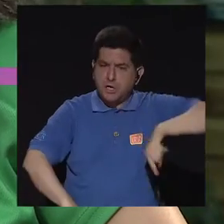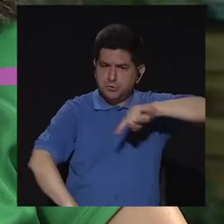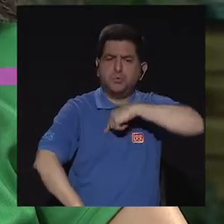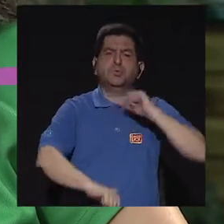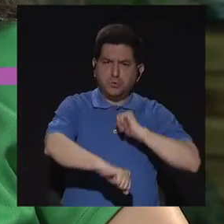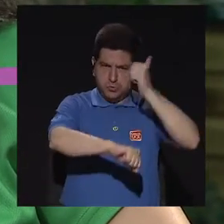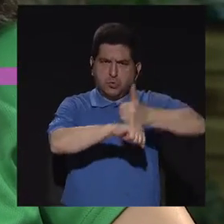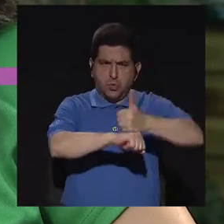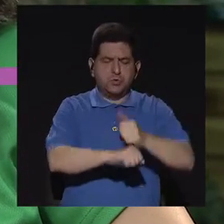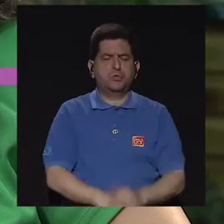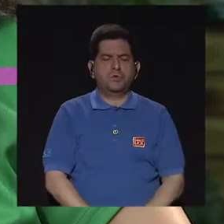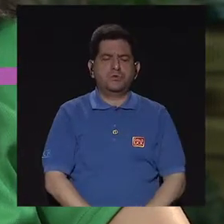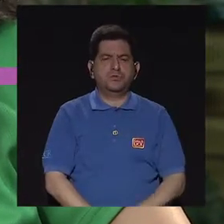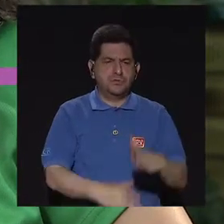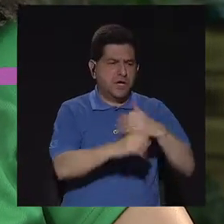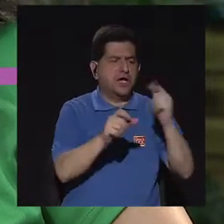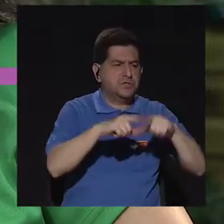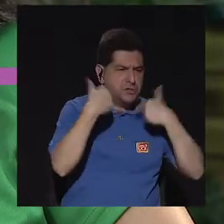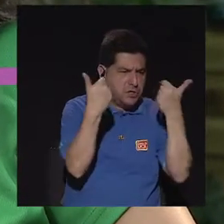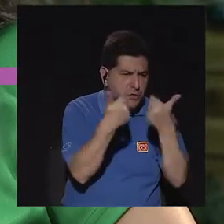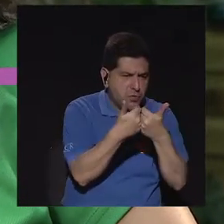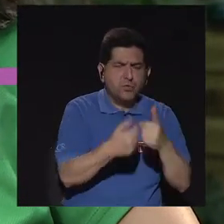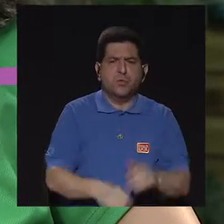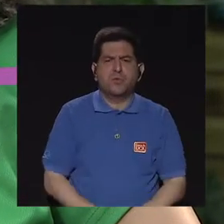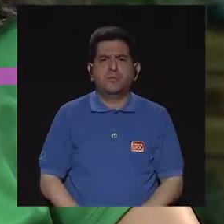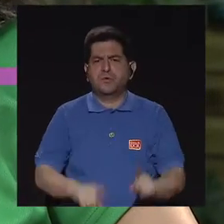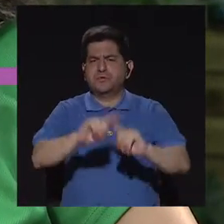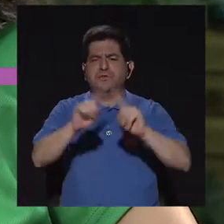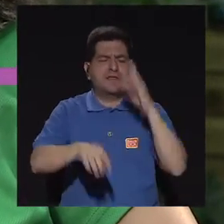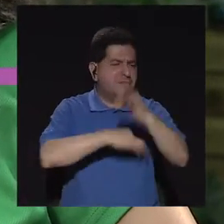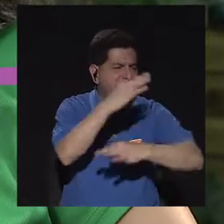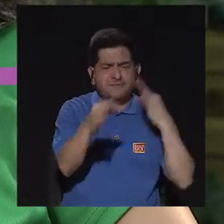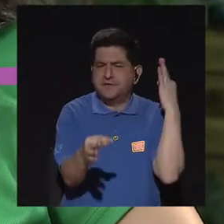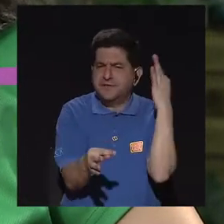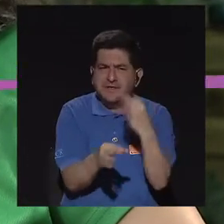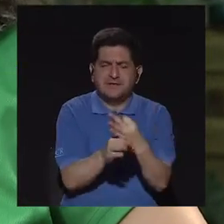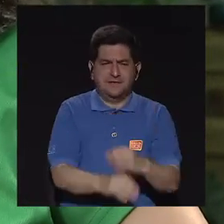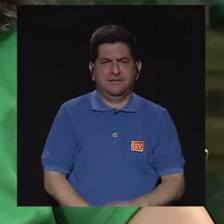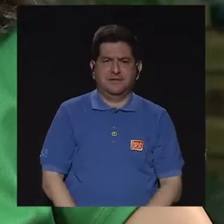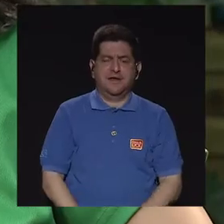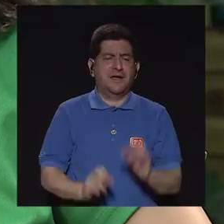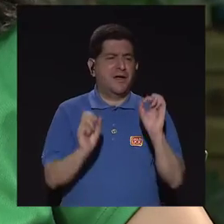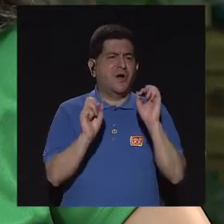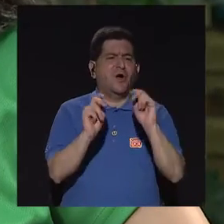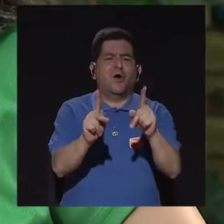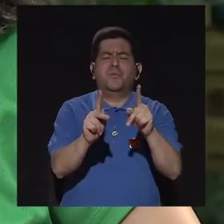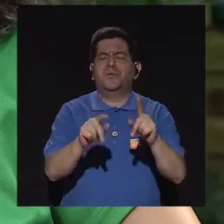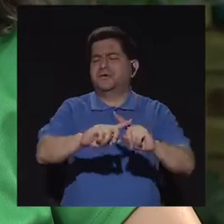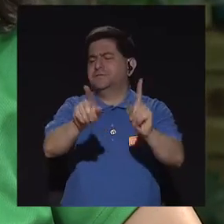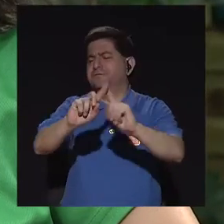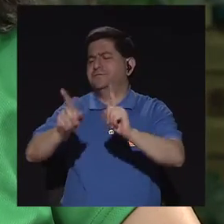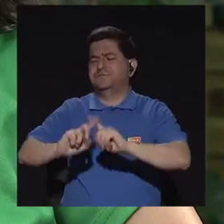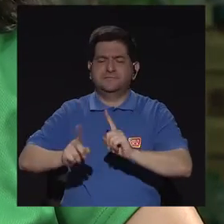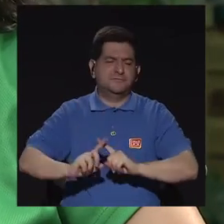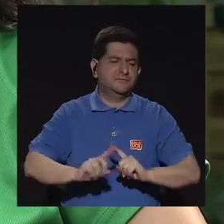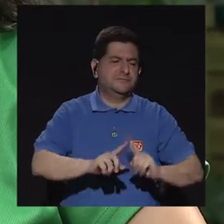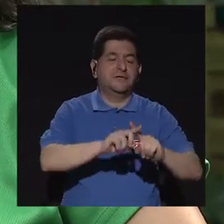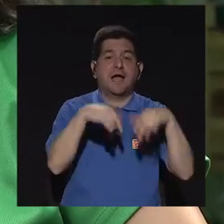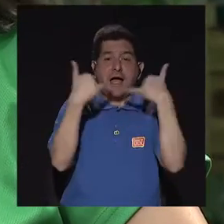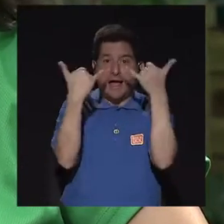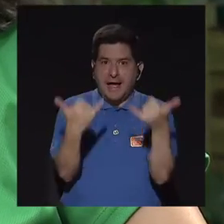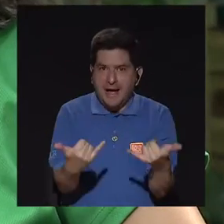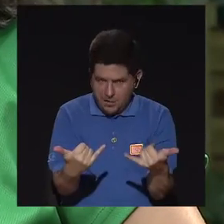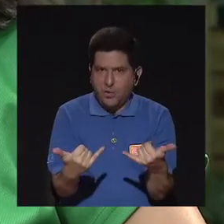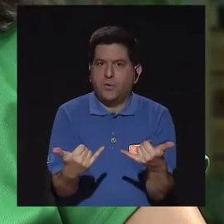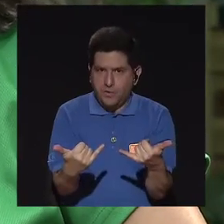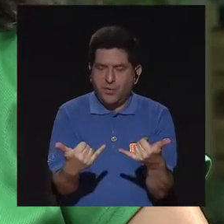de crearlos por medio de colectivos, movimientos, grupos diferentes, o sea, hay muchas oportunidades donde uno...